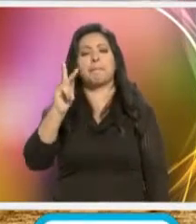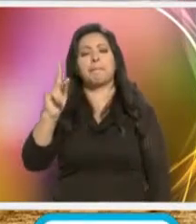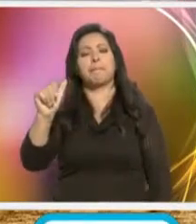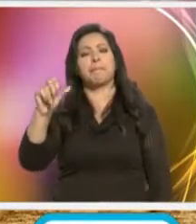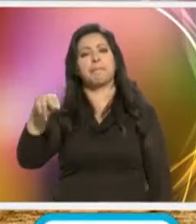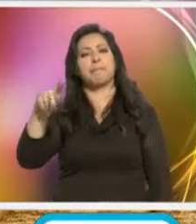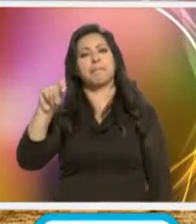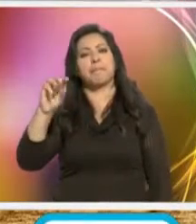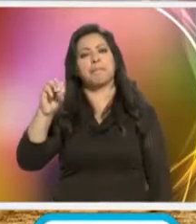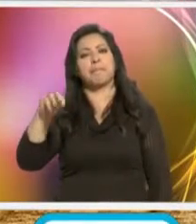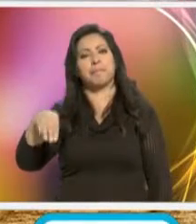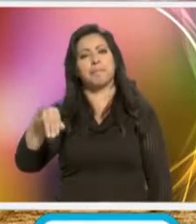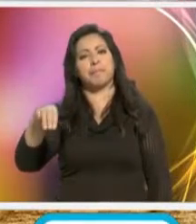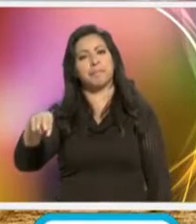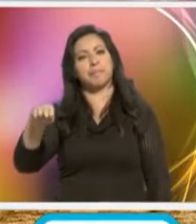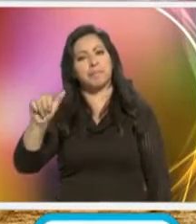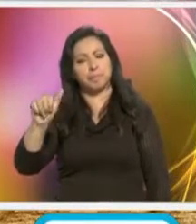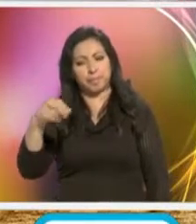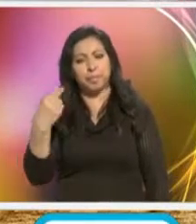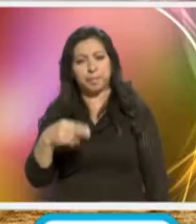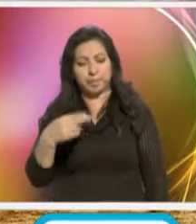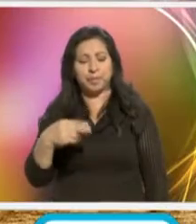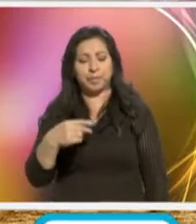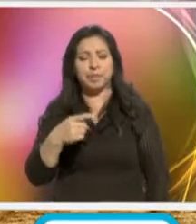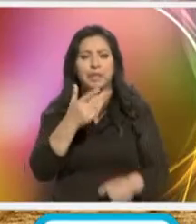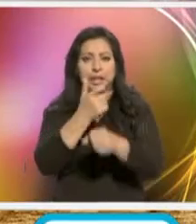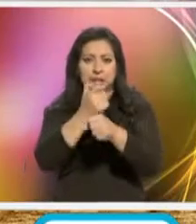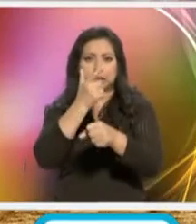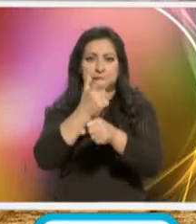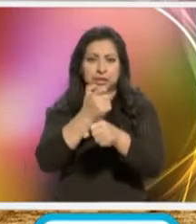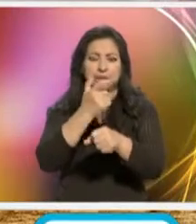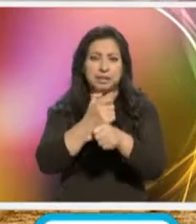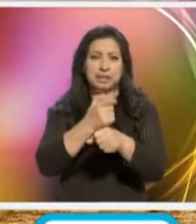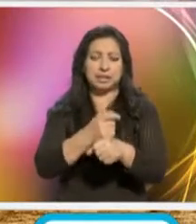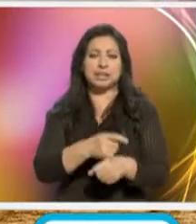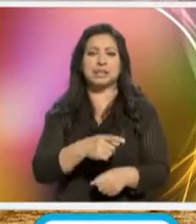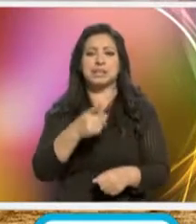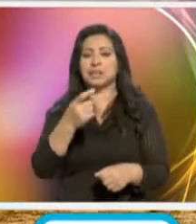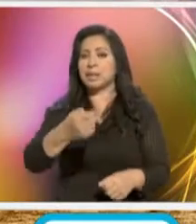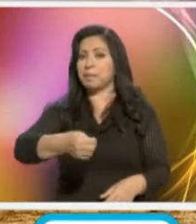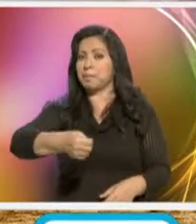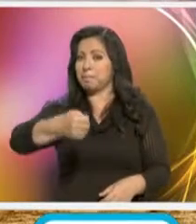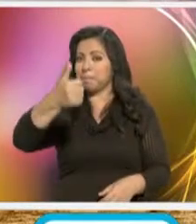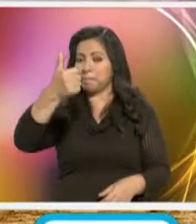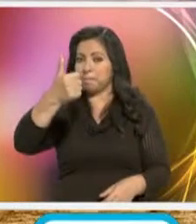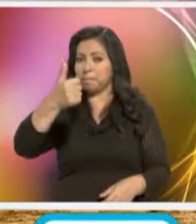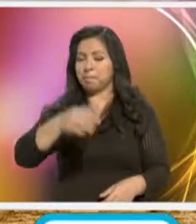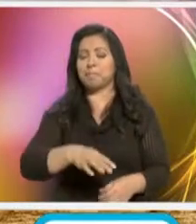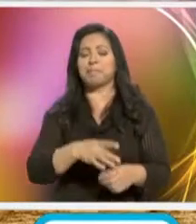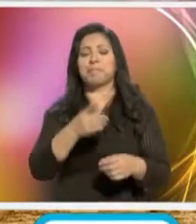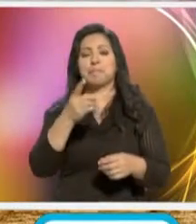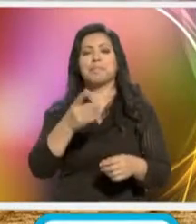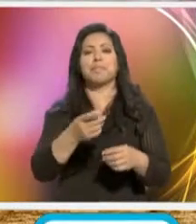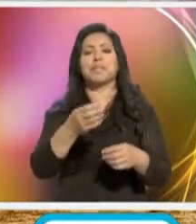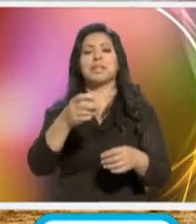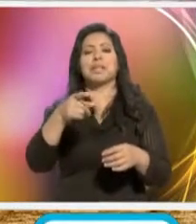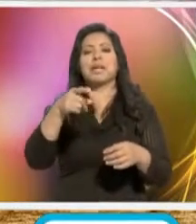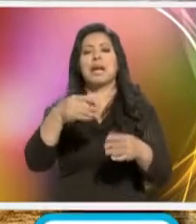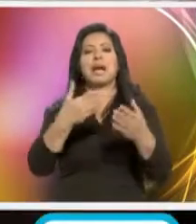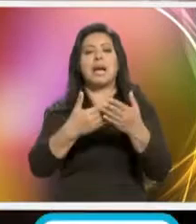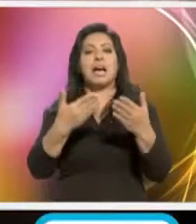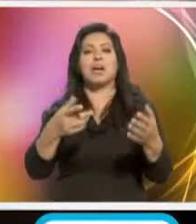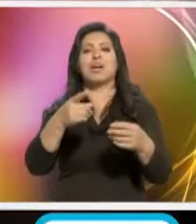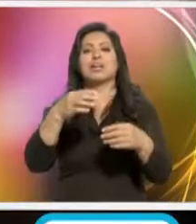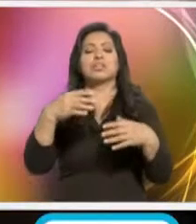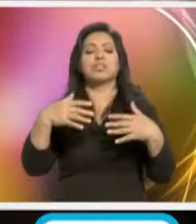de la clausura de esta séptima edición. Sí. Es la primera vez que salen en un formato de plaza pública, entonces esto nos da